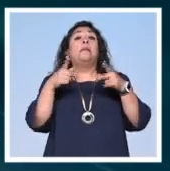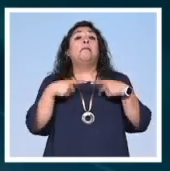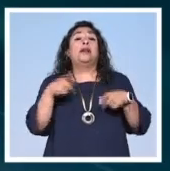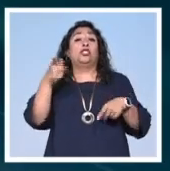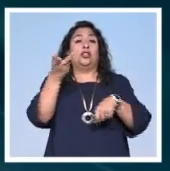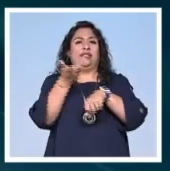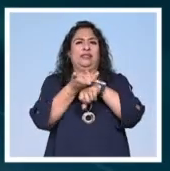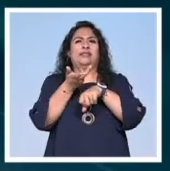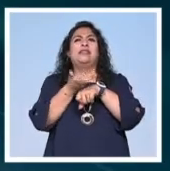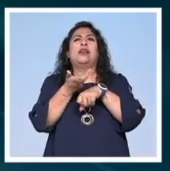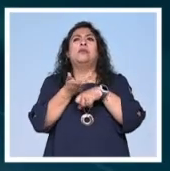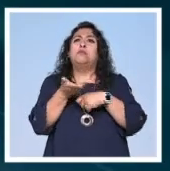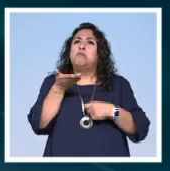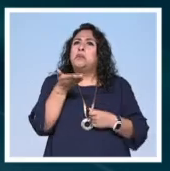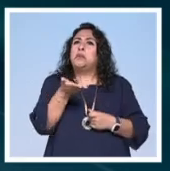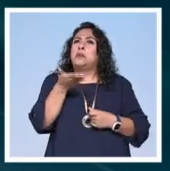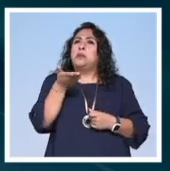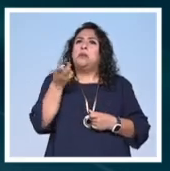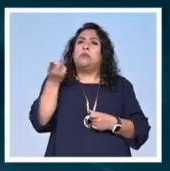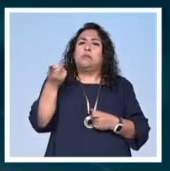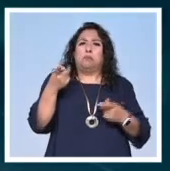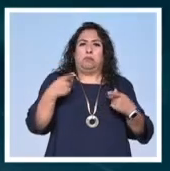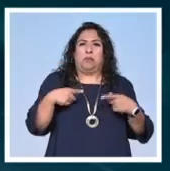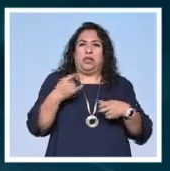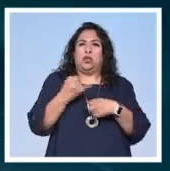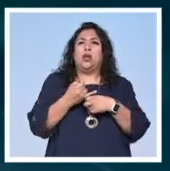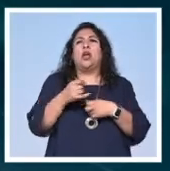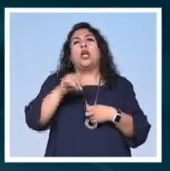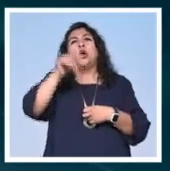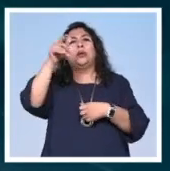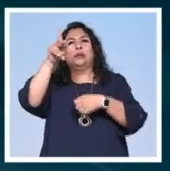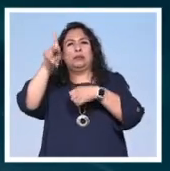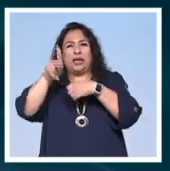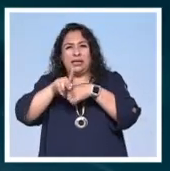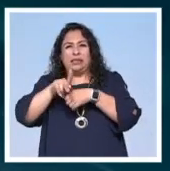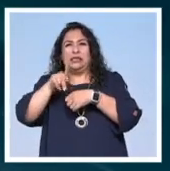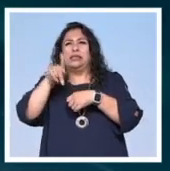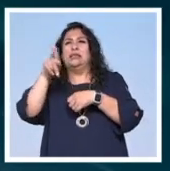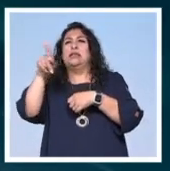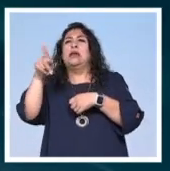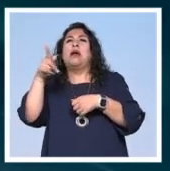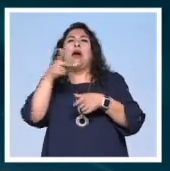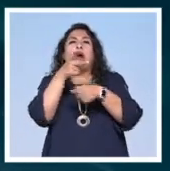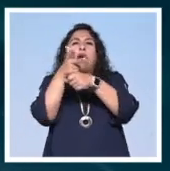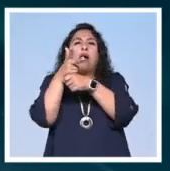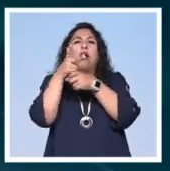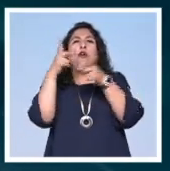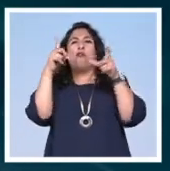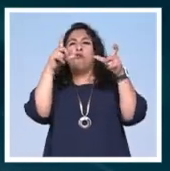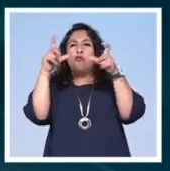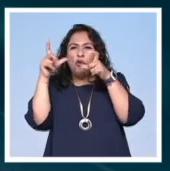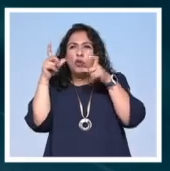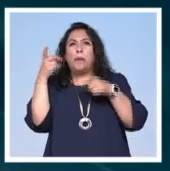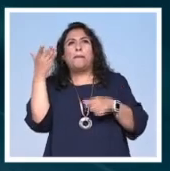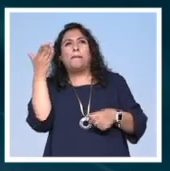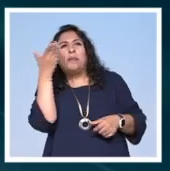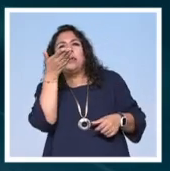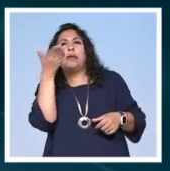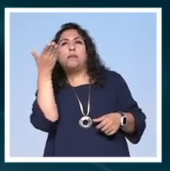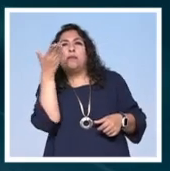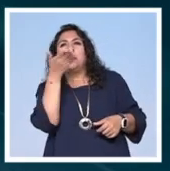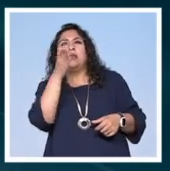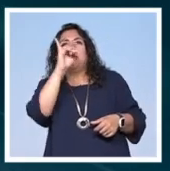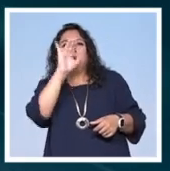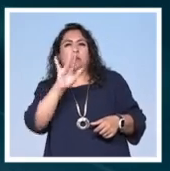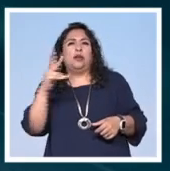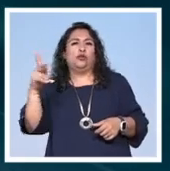estadounidense va a demandar muchísimo este personaje por eso varios extranjeros tanto camarógrafos como fotógrafos van a pedir y solicitar la